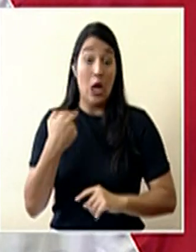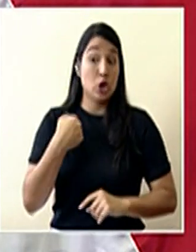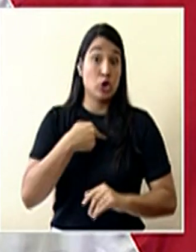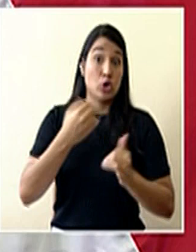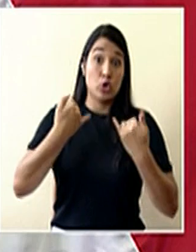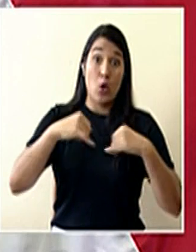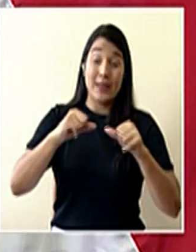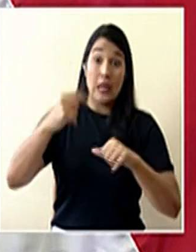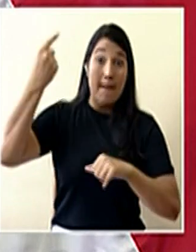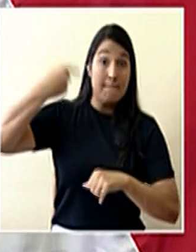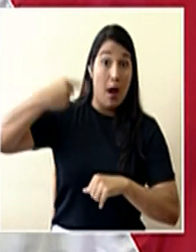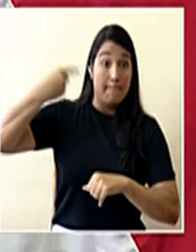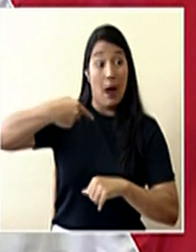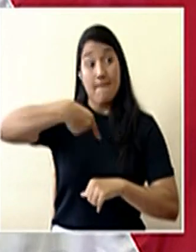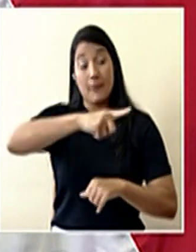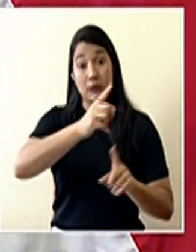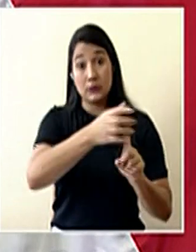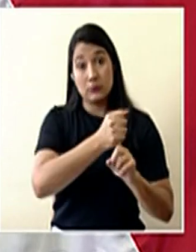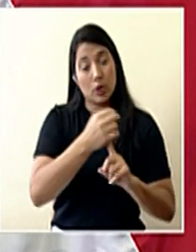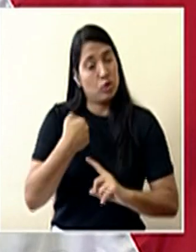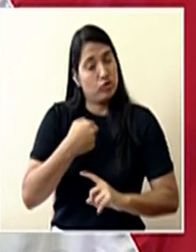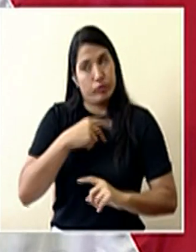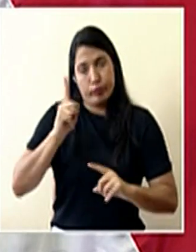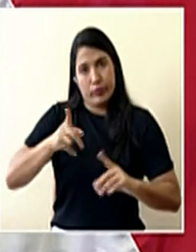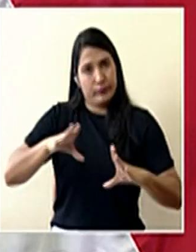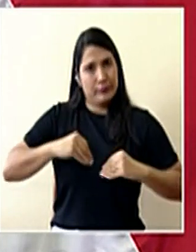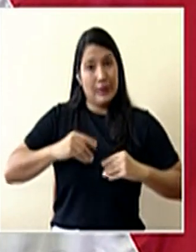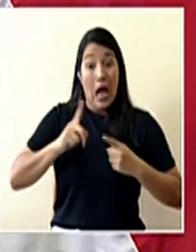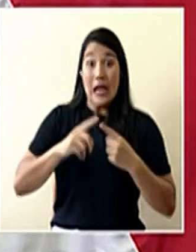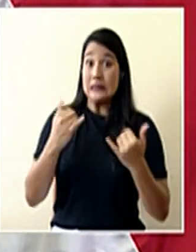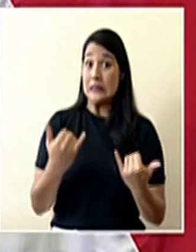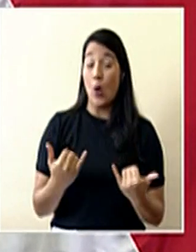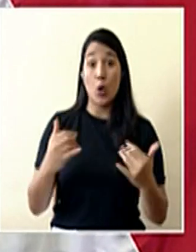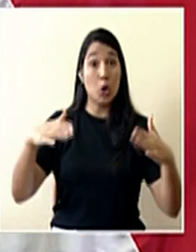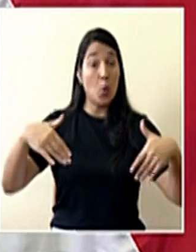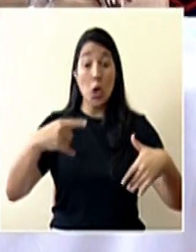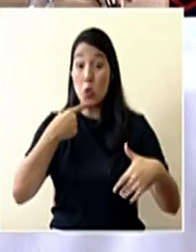seguiremos ejecutando. Hasta este momento no tenemos una orden en contrario.